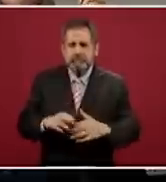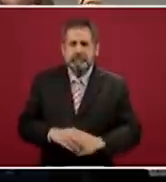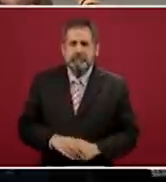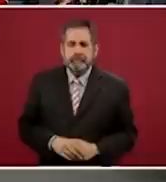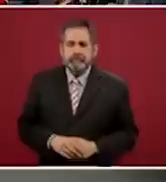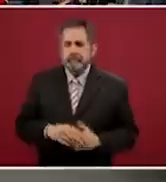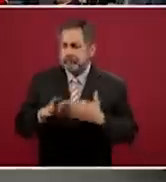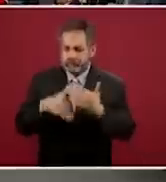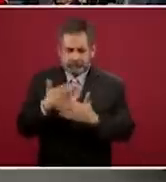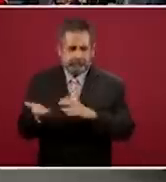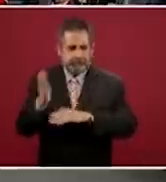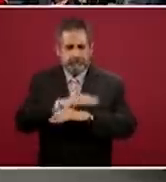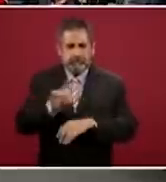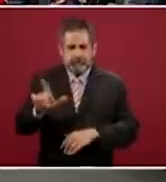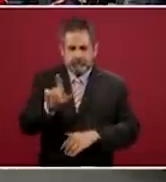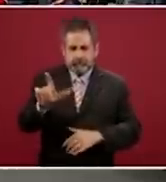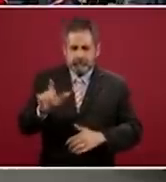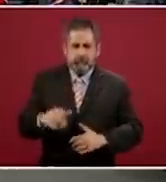todo el tiempo.